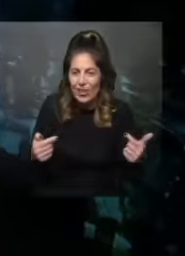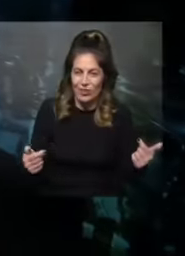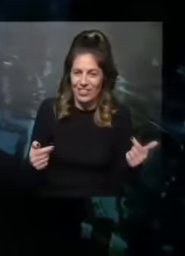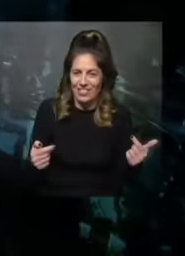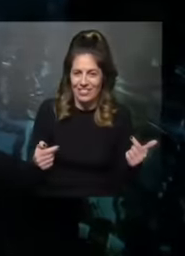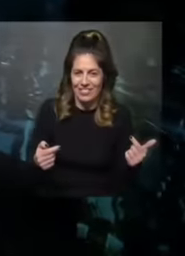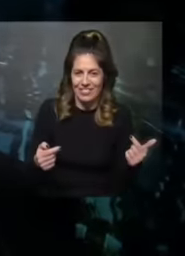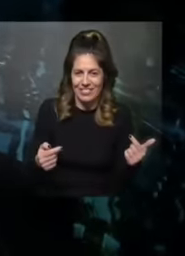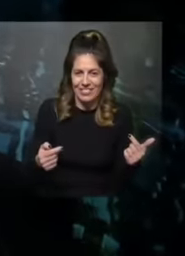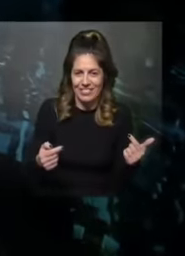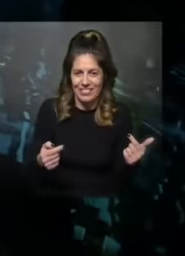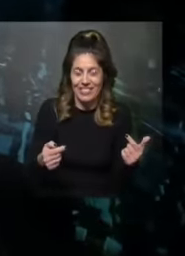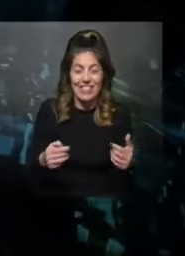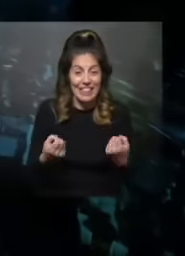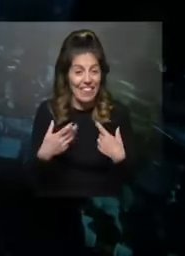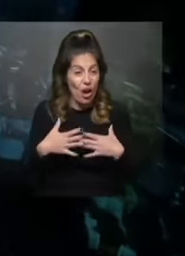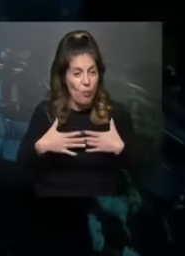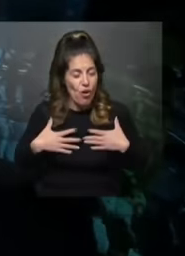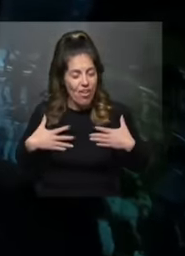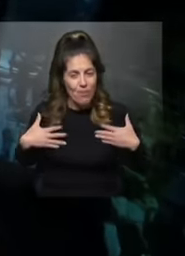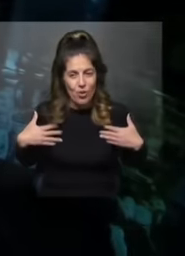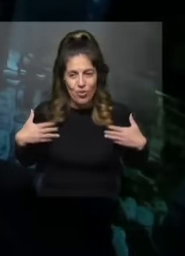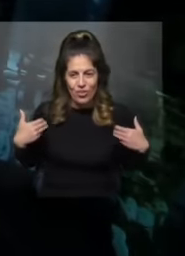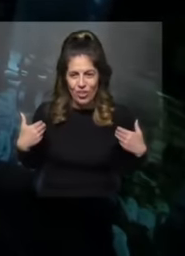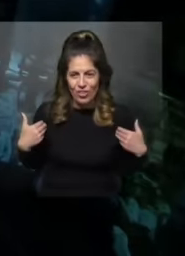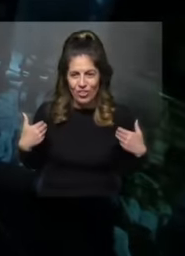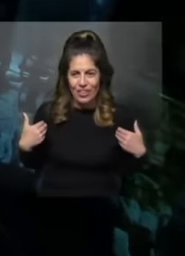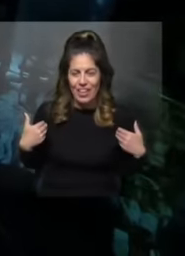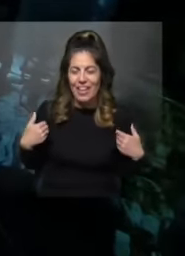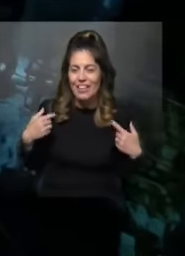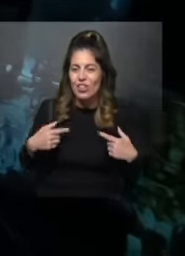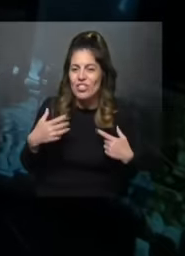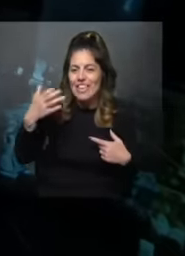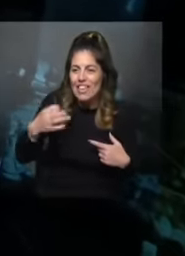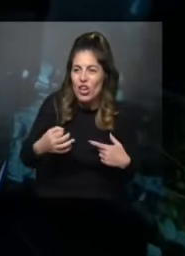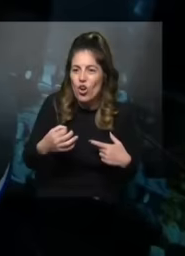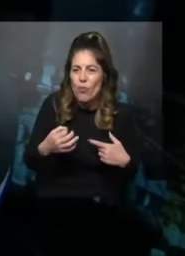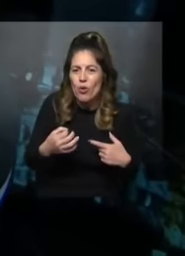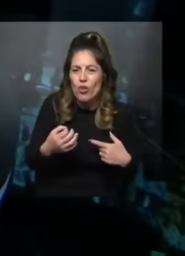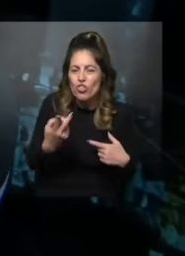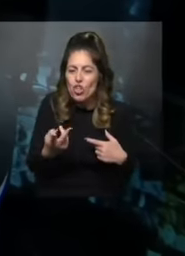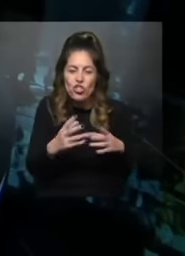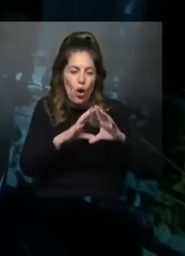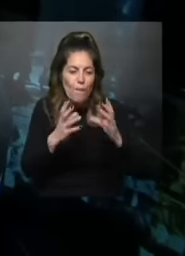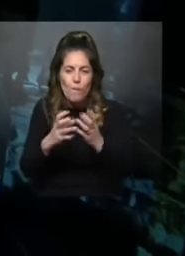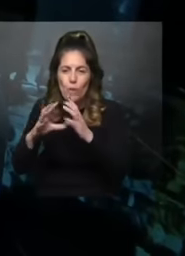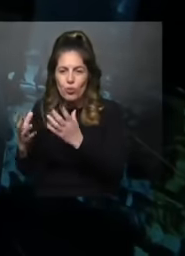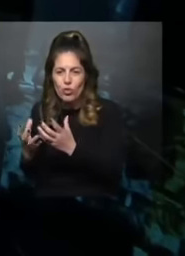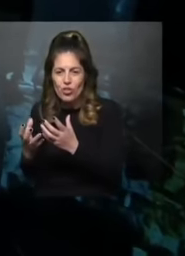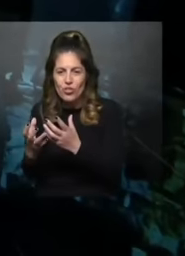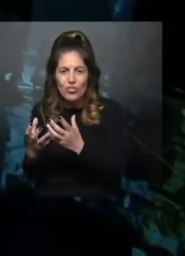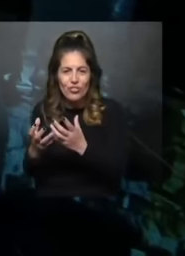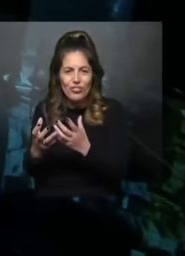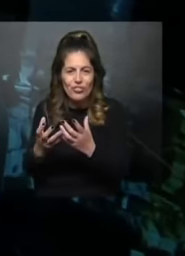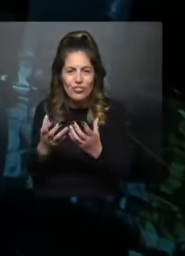Y dicen, sí. Y te emocionan. Sí, ¿no? Sí, y sí. Entonces me parece que es como que son dos mundos que están...